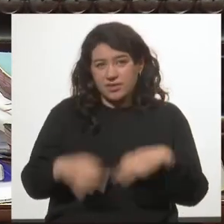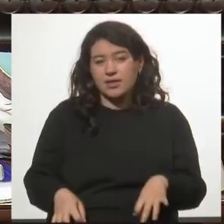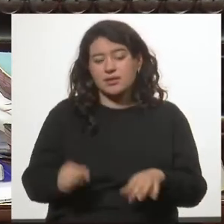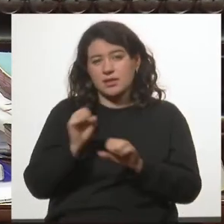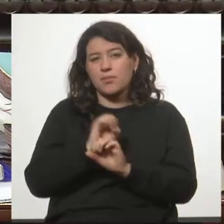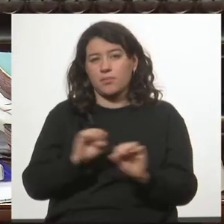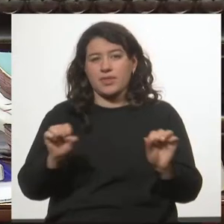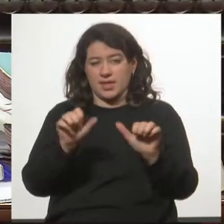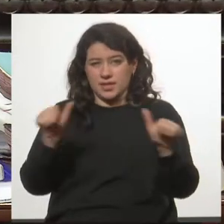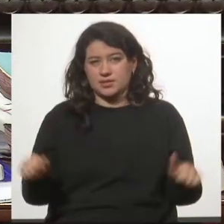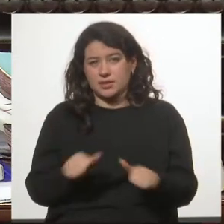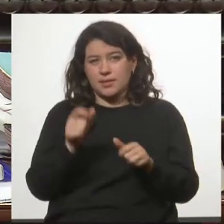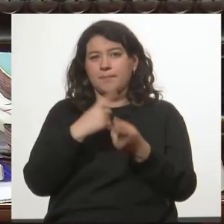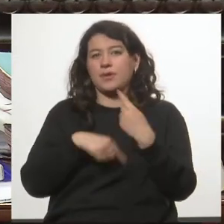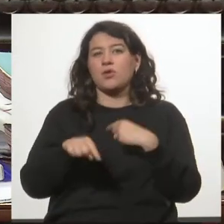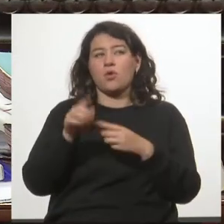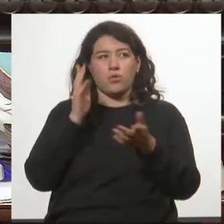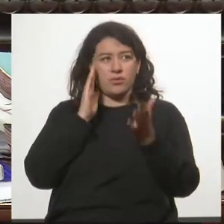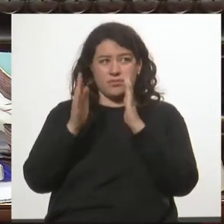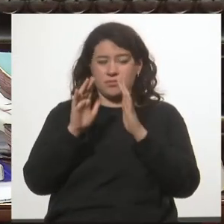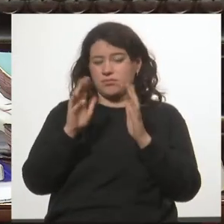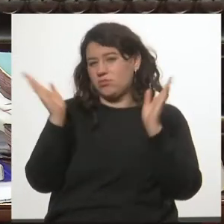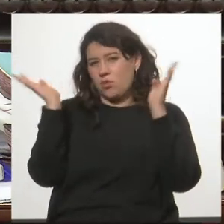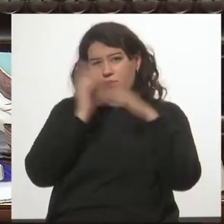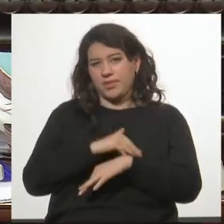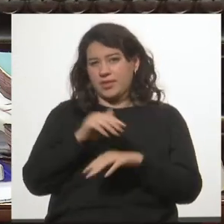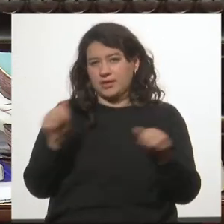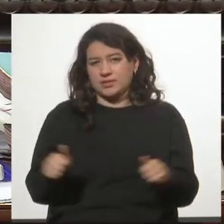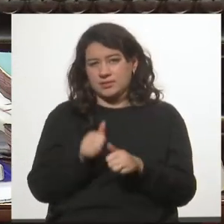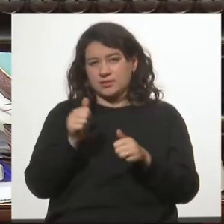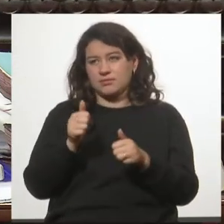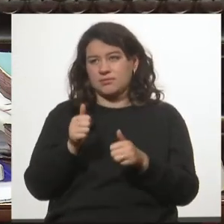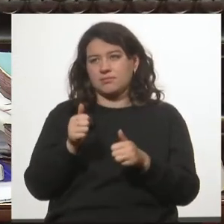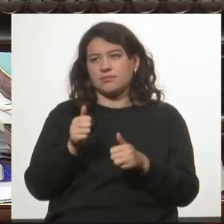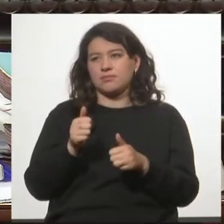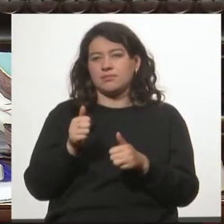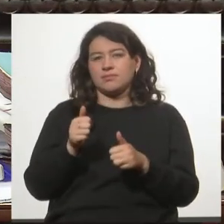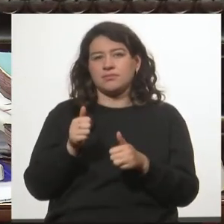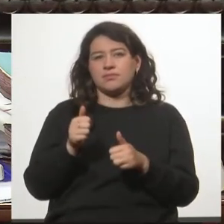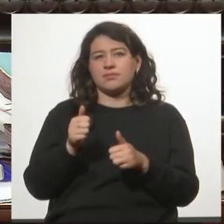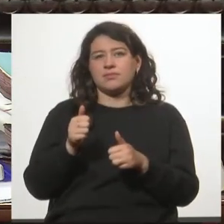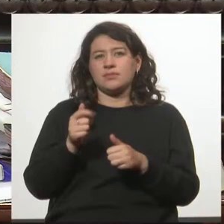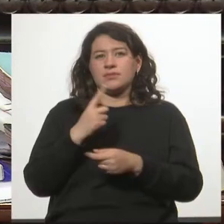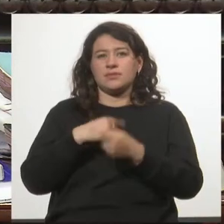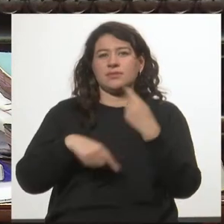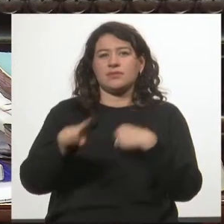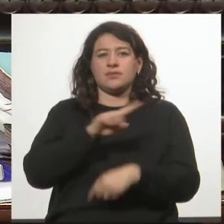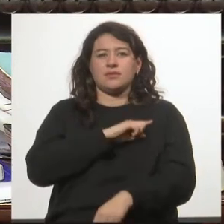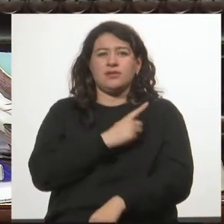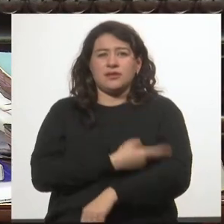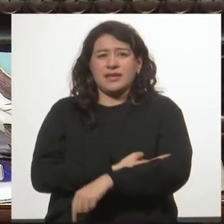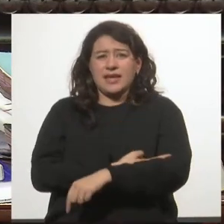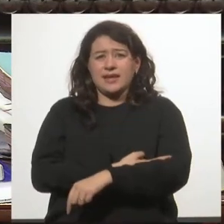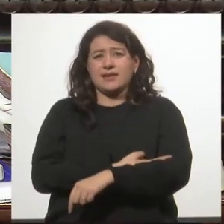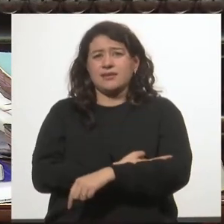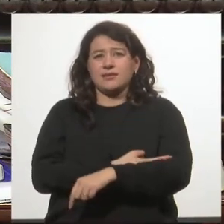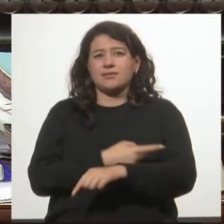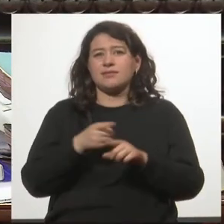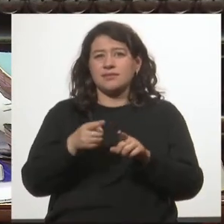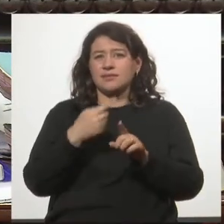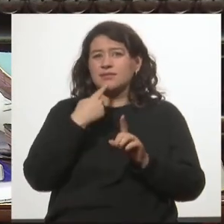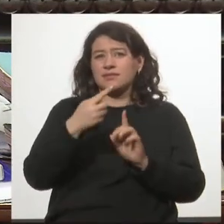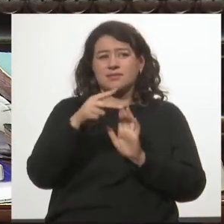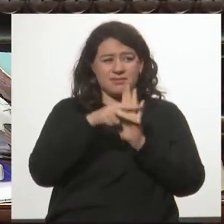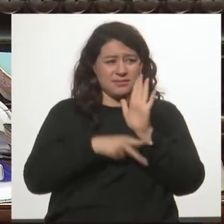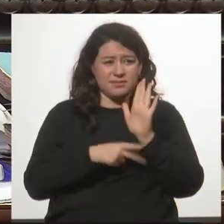podía hacer pero no jurídicamente pero un poder ejercido del pacto por fuera de la